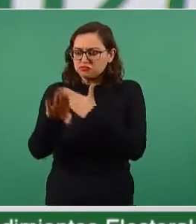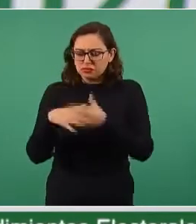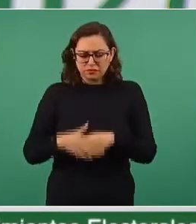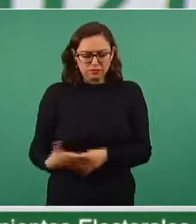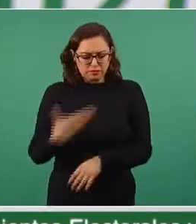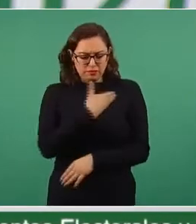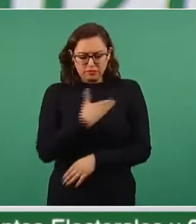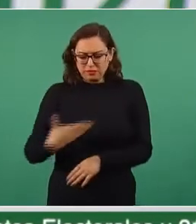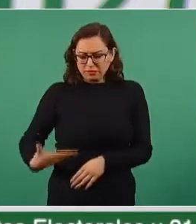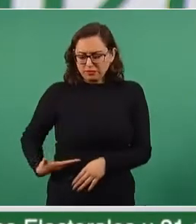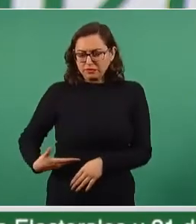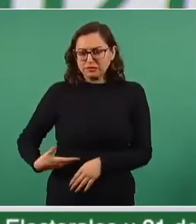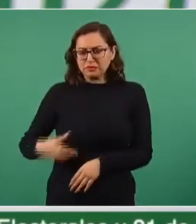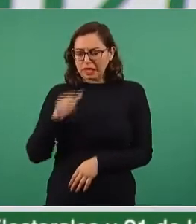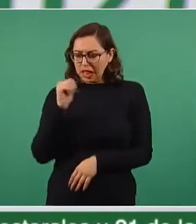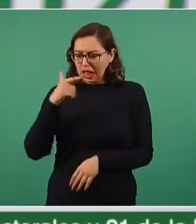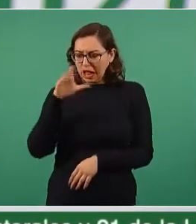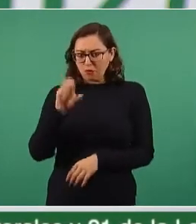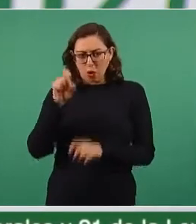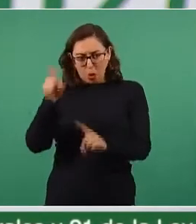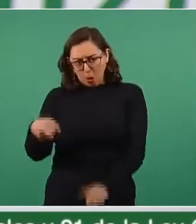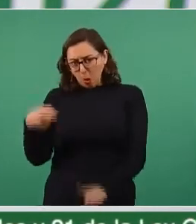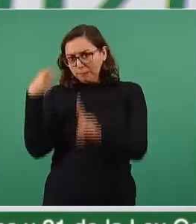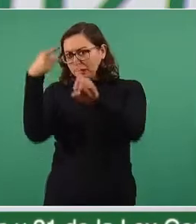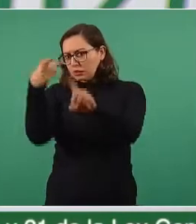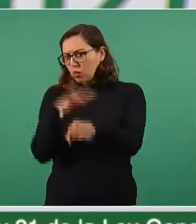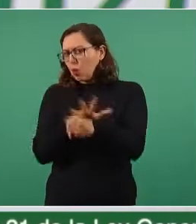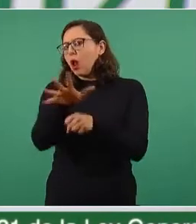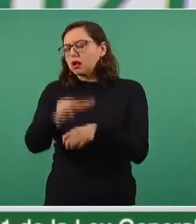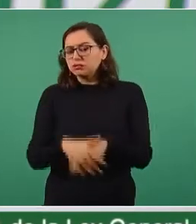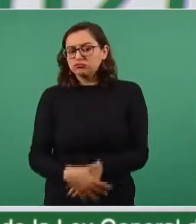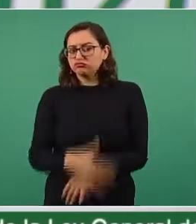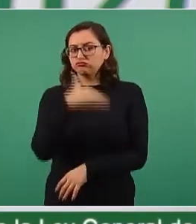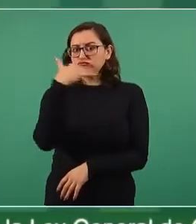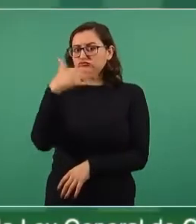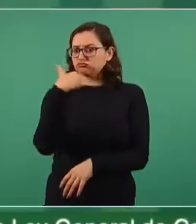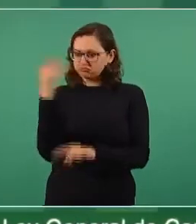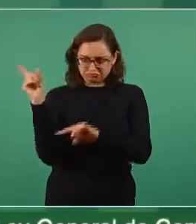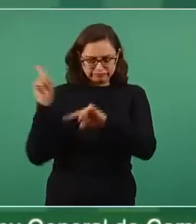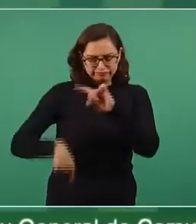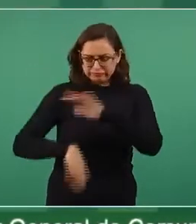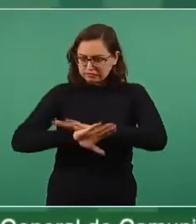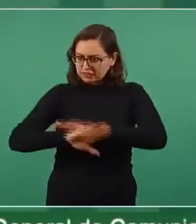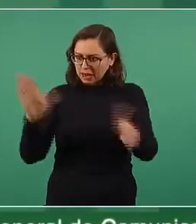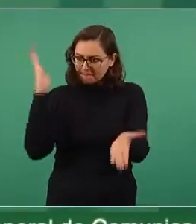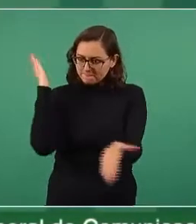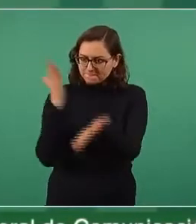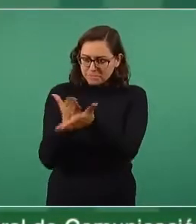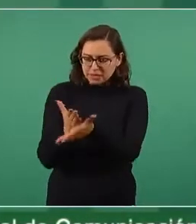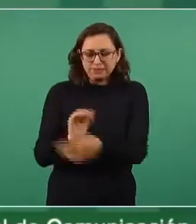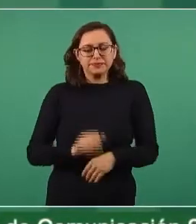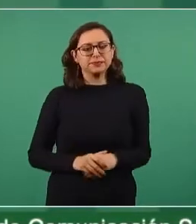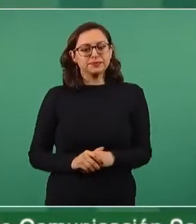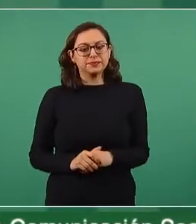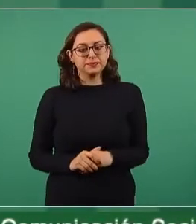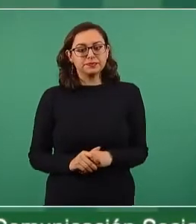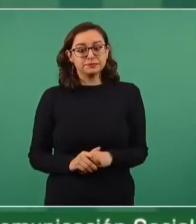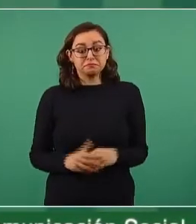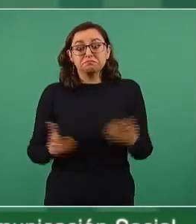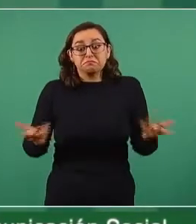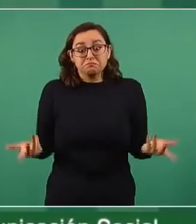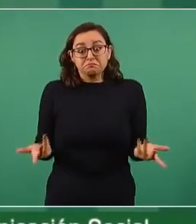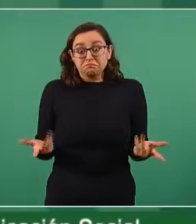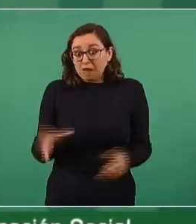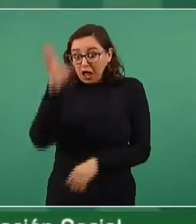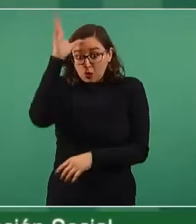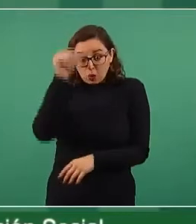López Obrador cuál es su causa principal, él lo ha dicho, es acabar con la corrupción. O sea, un punto de acuerdo